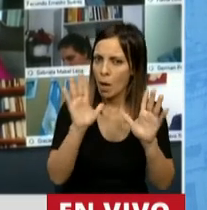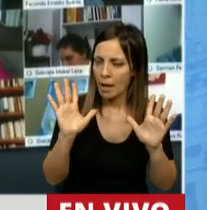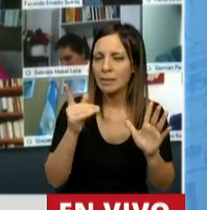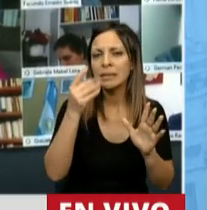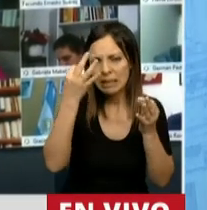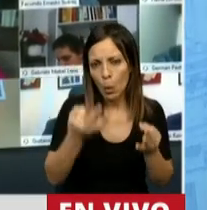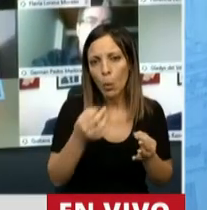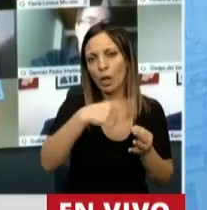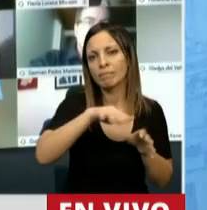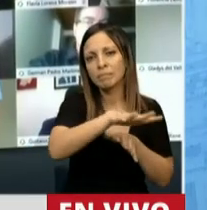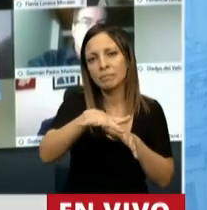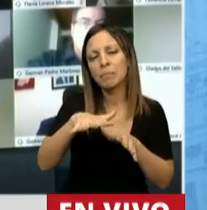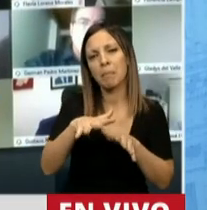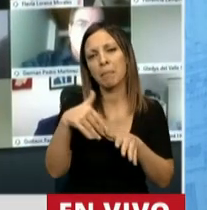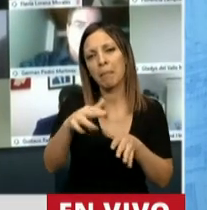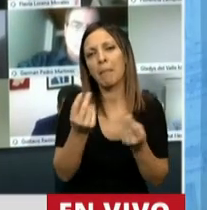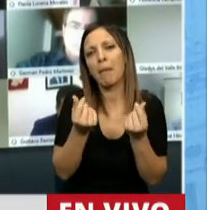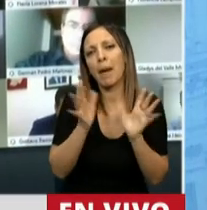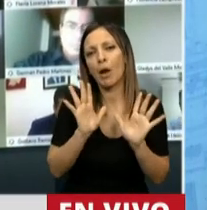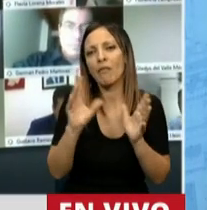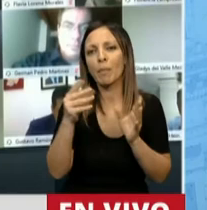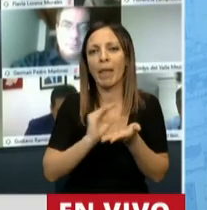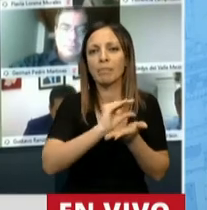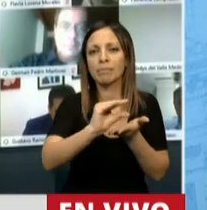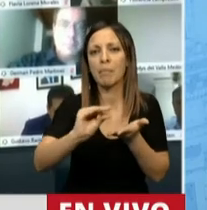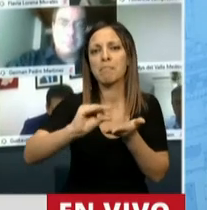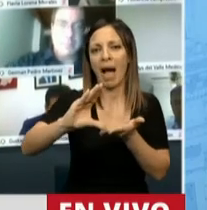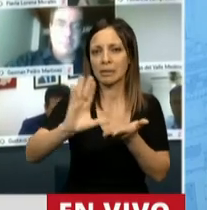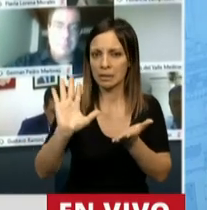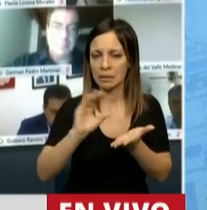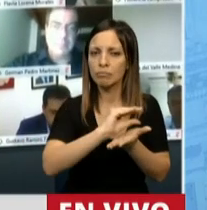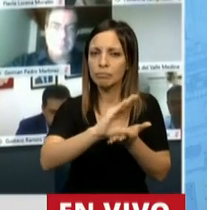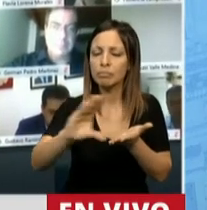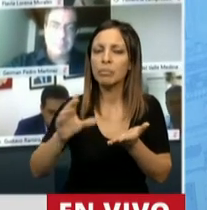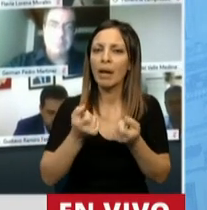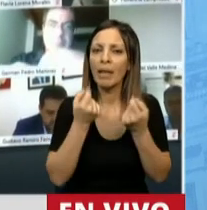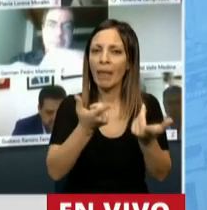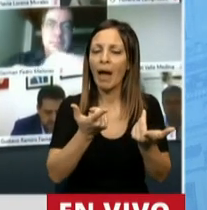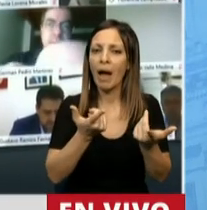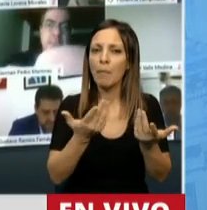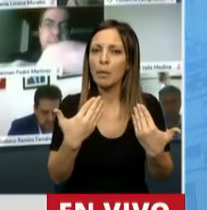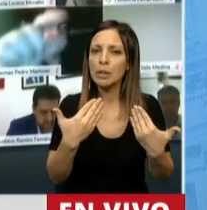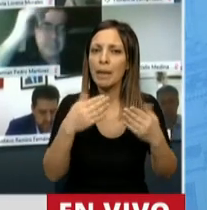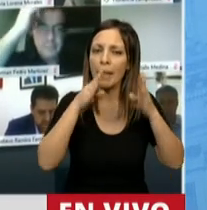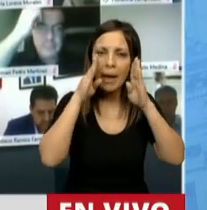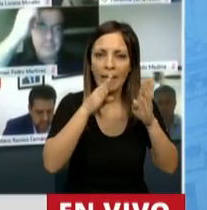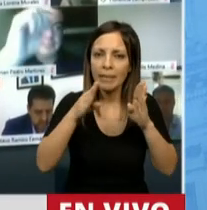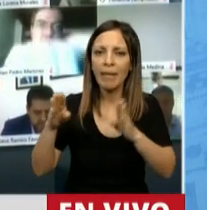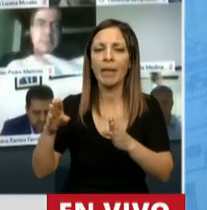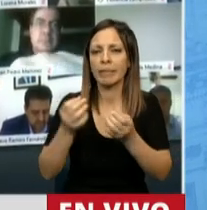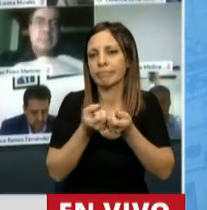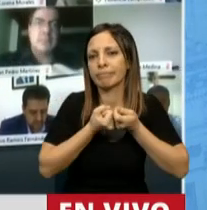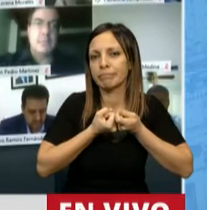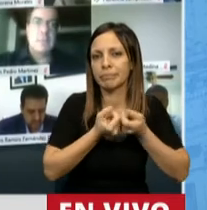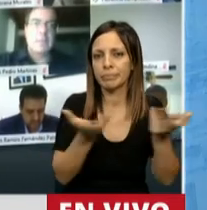valorarán, especialmente los intendentes, esta educación presupuestaria que permitirá atender muy fielmente